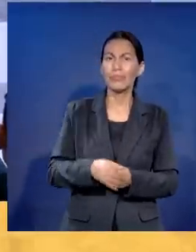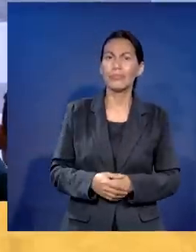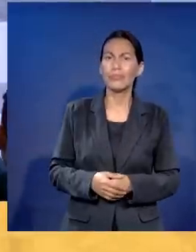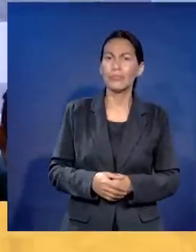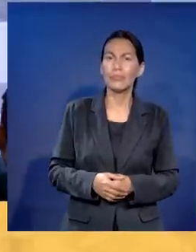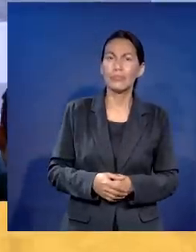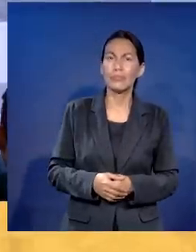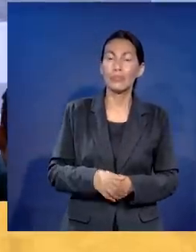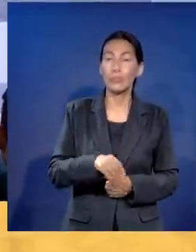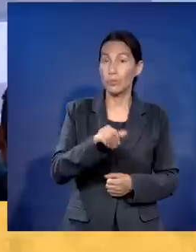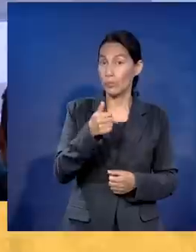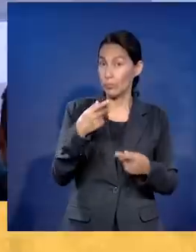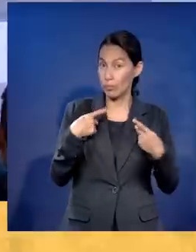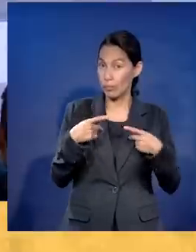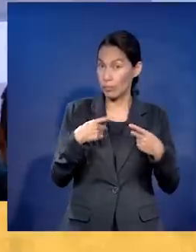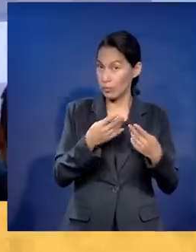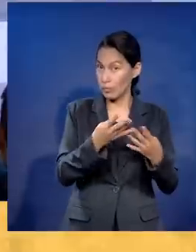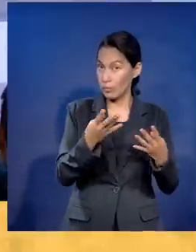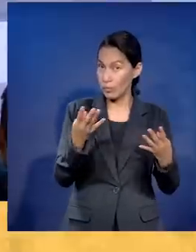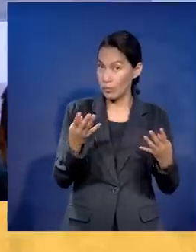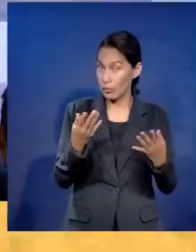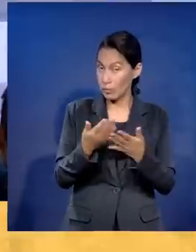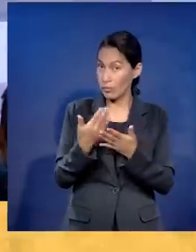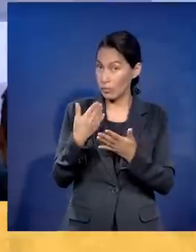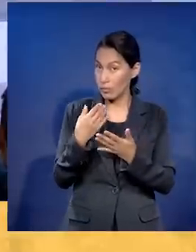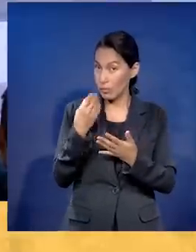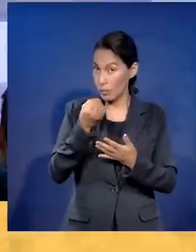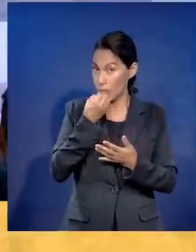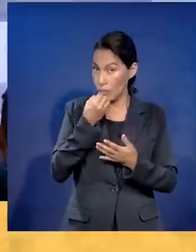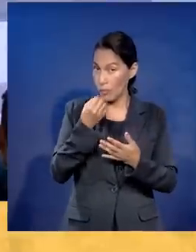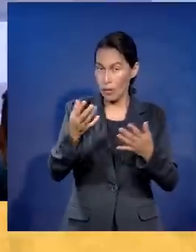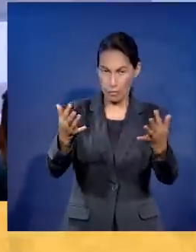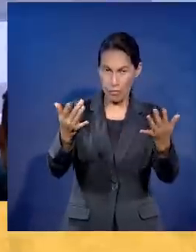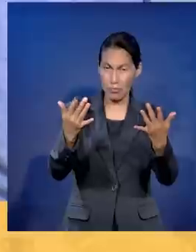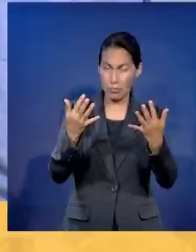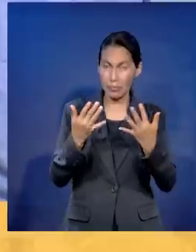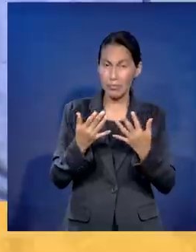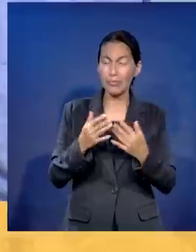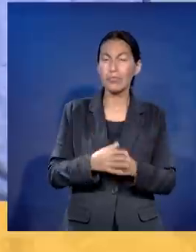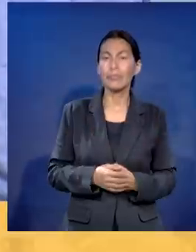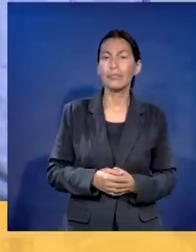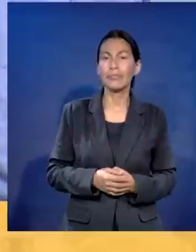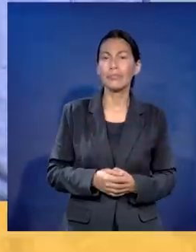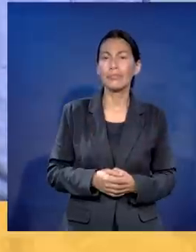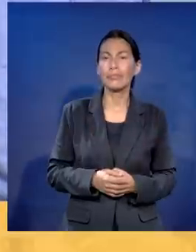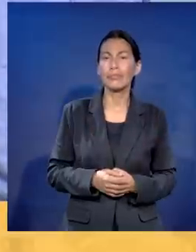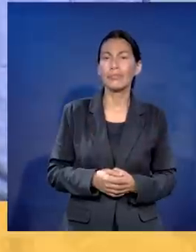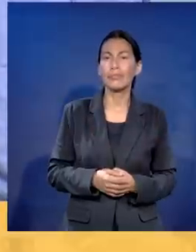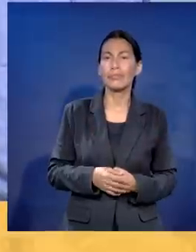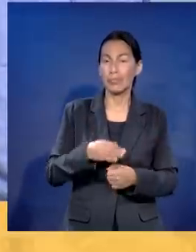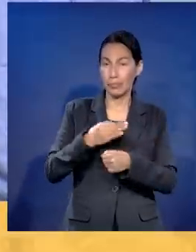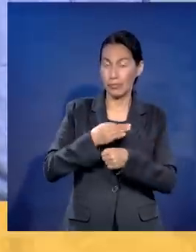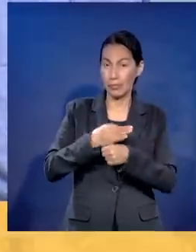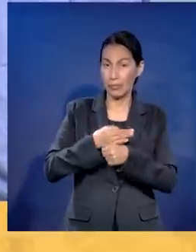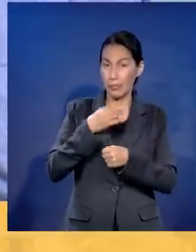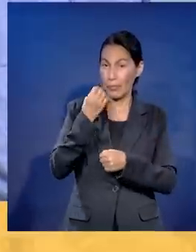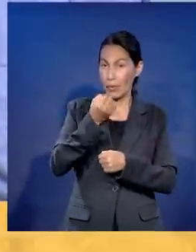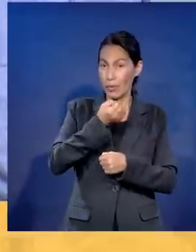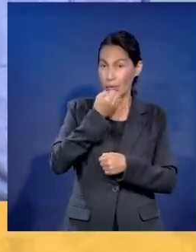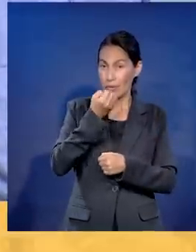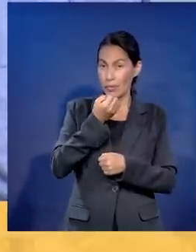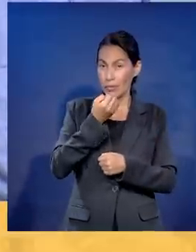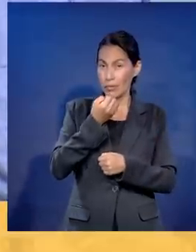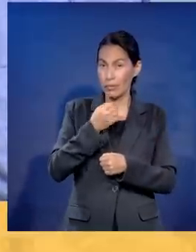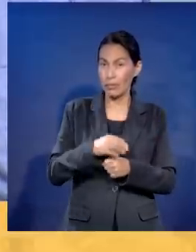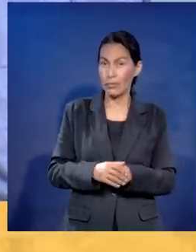el poder de Cristo si hay alguien más antes de orar venga para esta oración